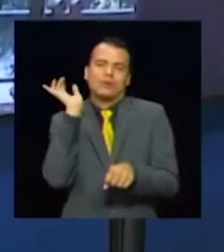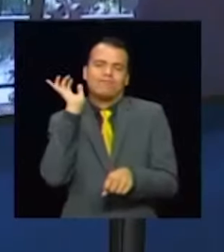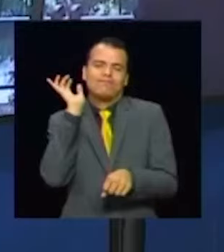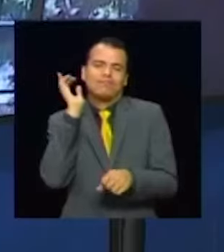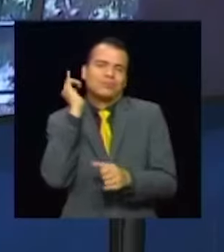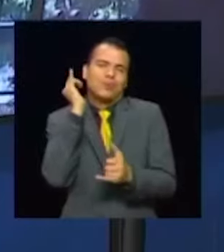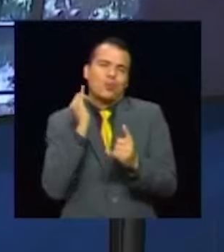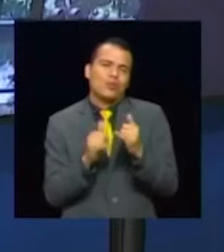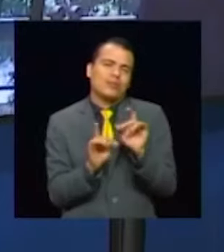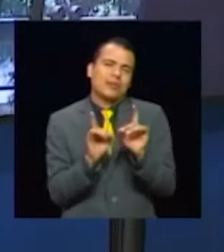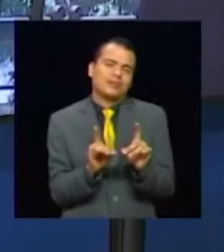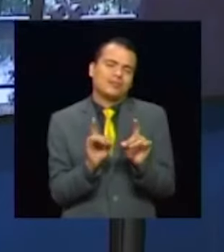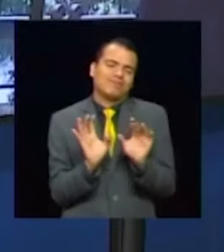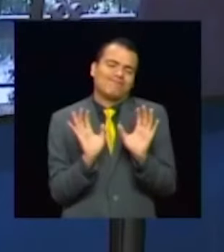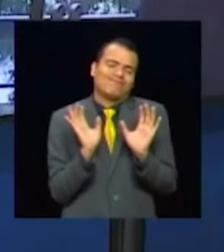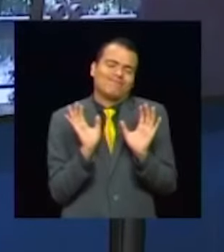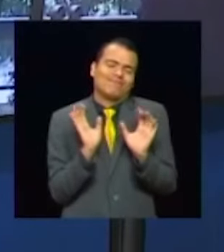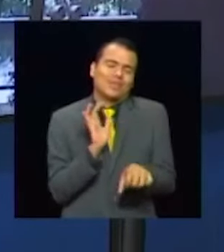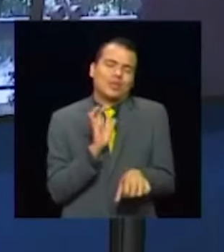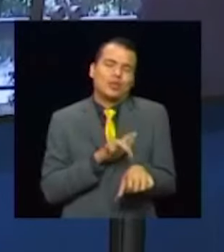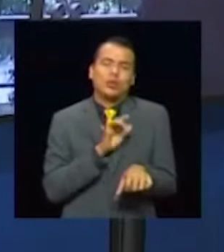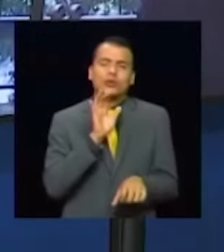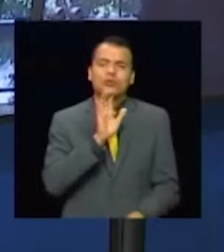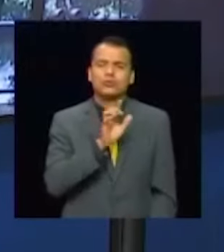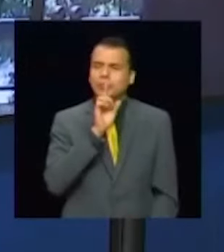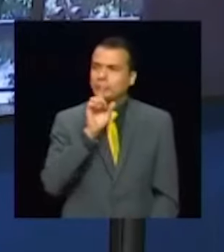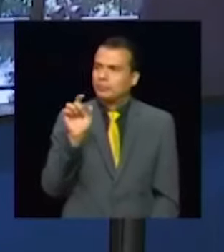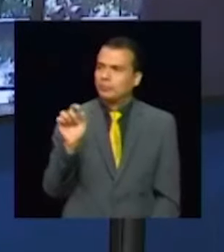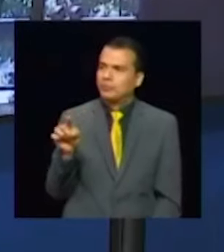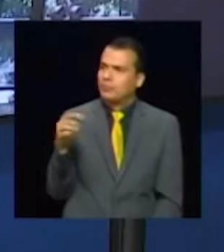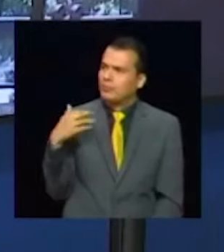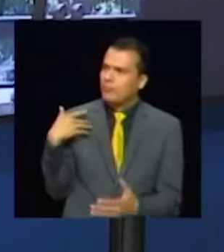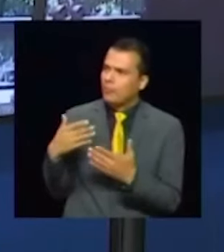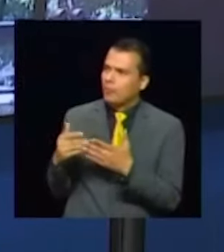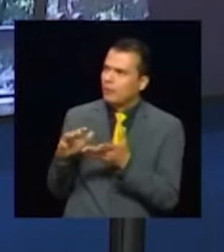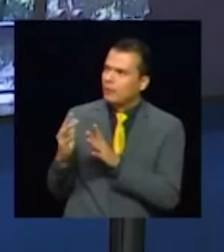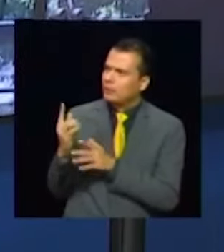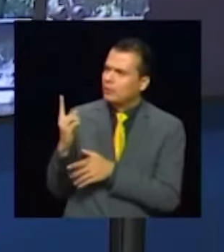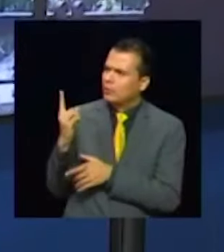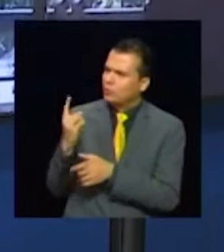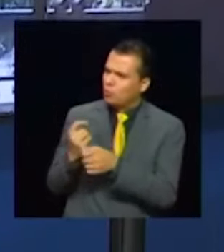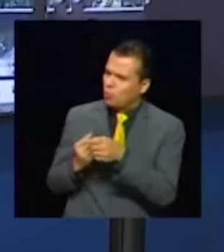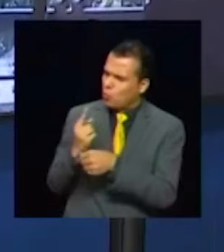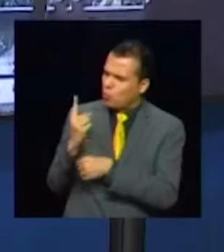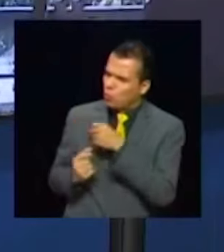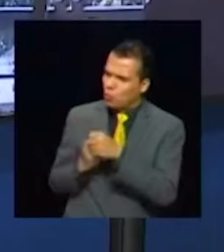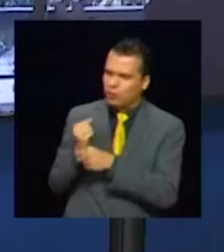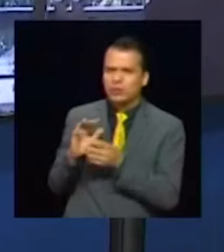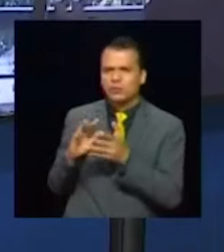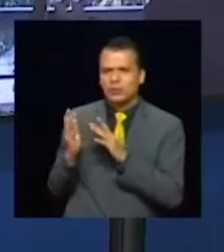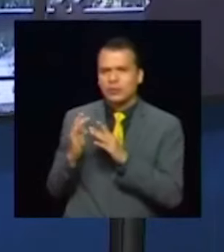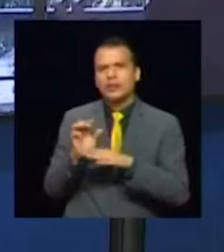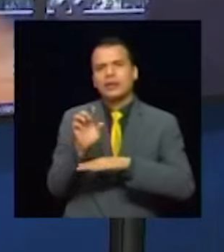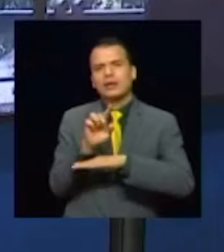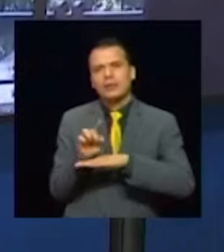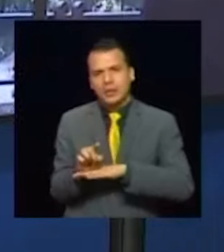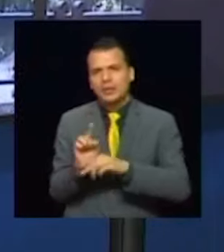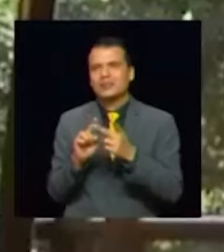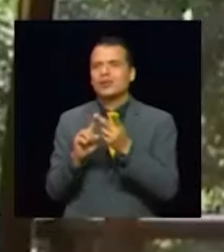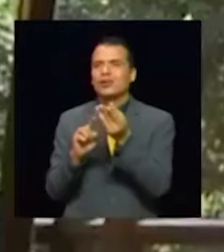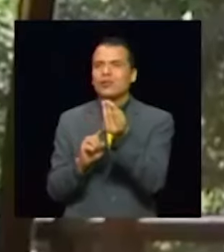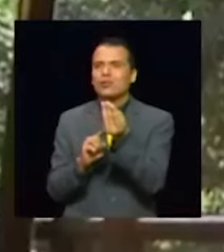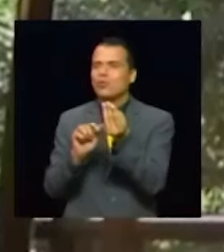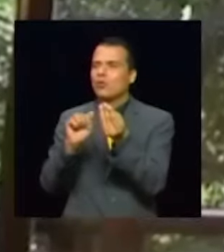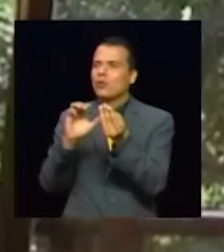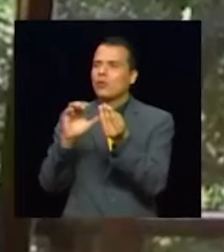María, y realmente desde hace más de un año, las EPS y sus representantes y ASEMI le pedían al